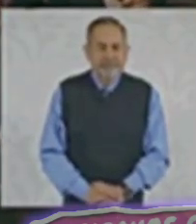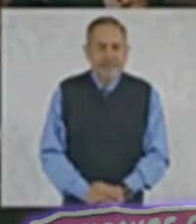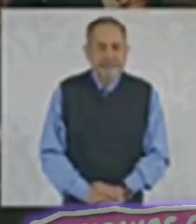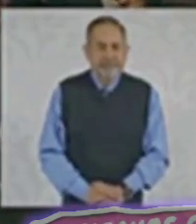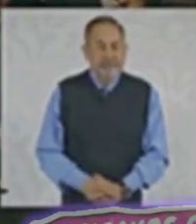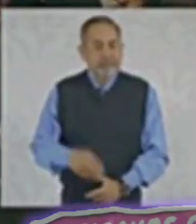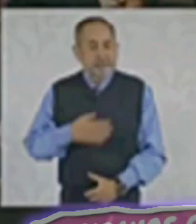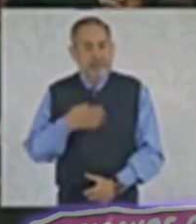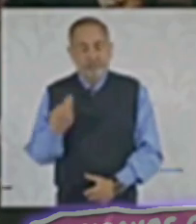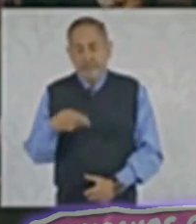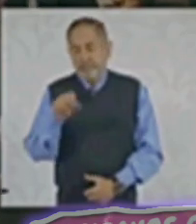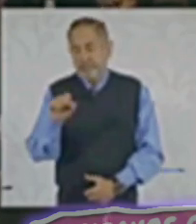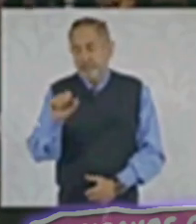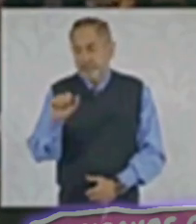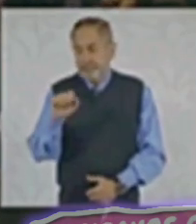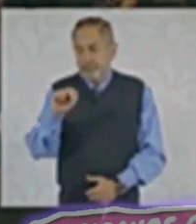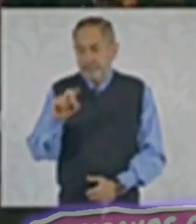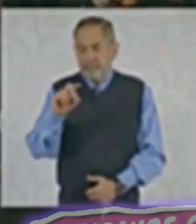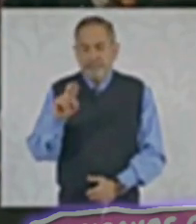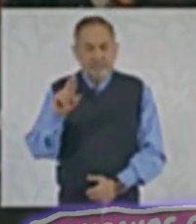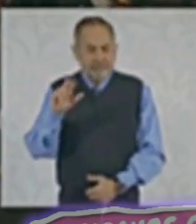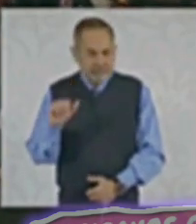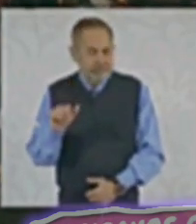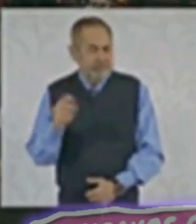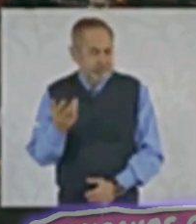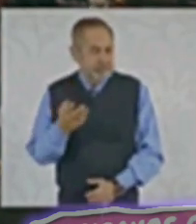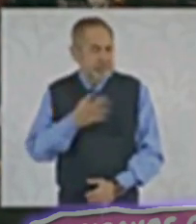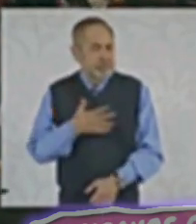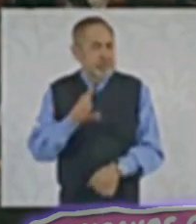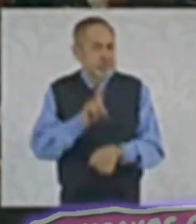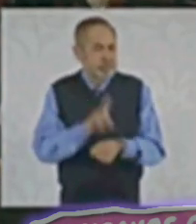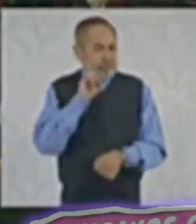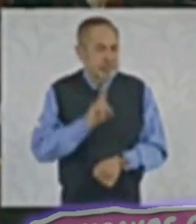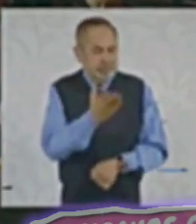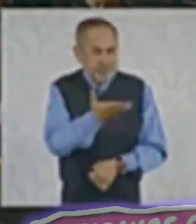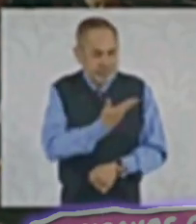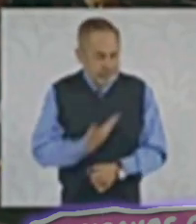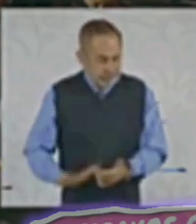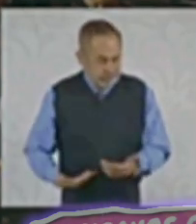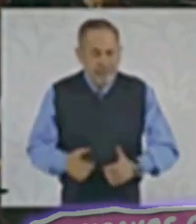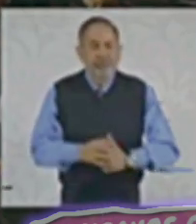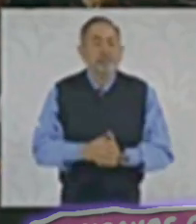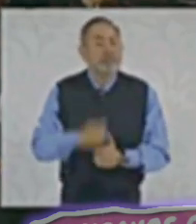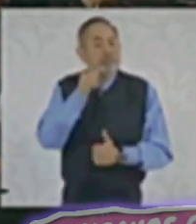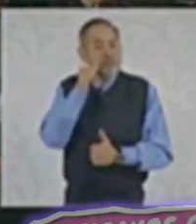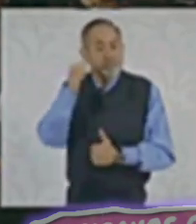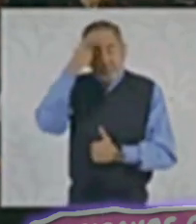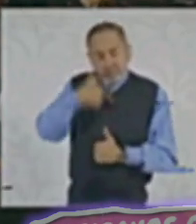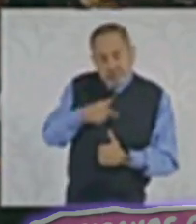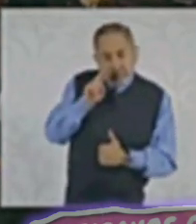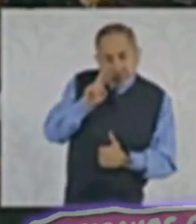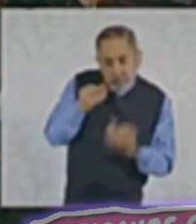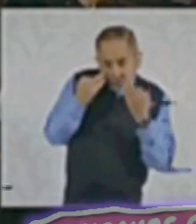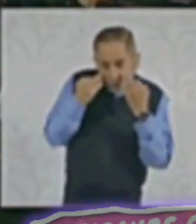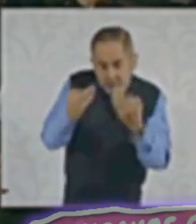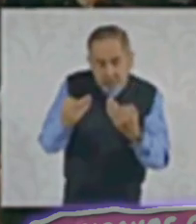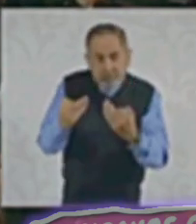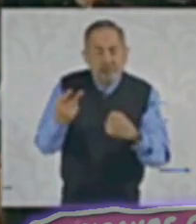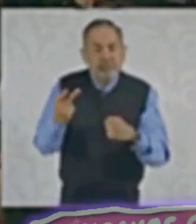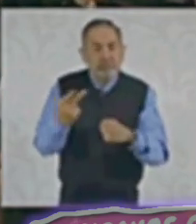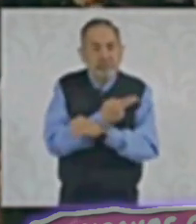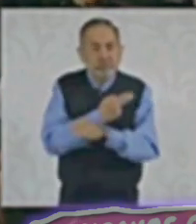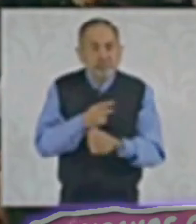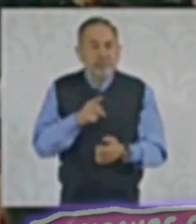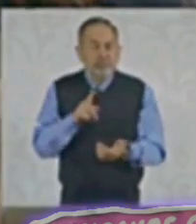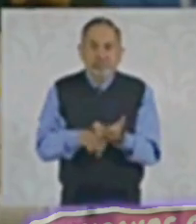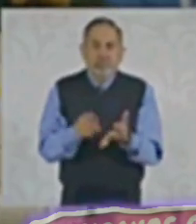Sandra Aguilar de Grupo Informativo. Muy buenos días, Presidenta. Ayer por la noche fuimos testigos de un evento de